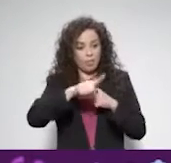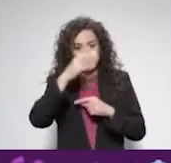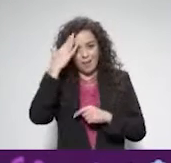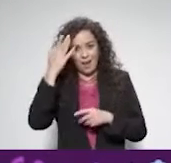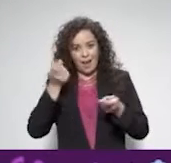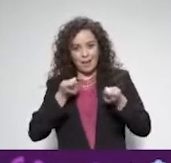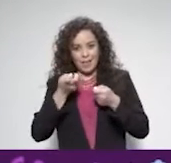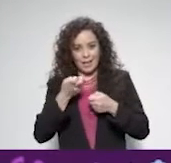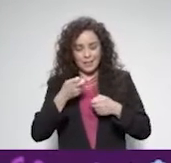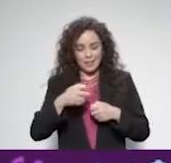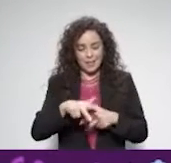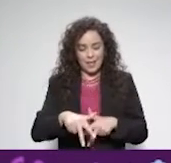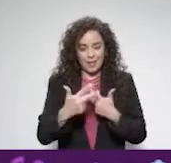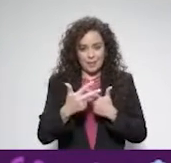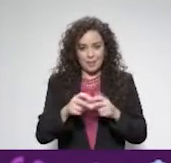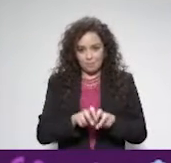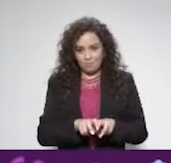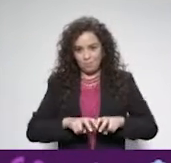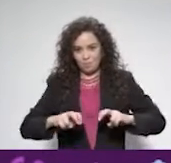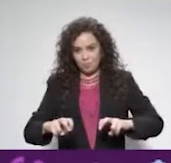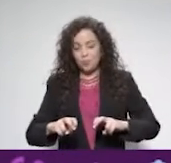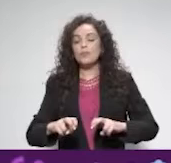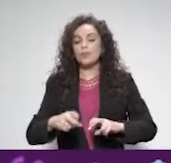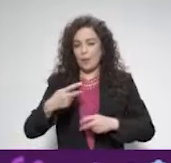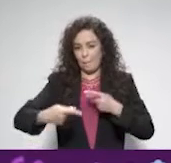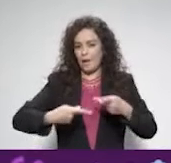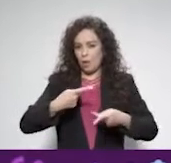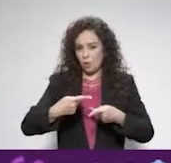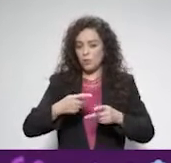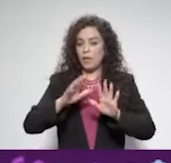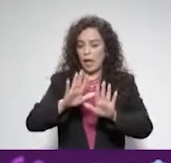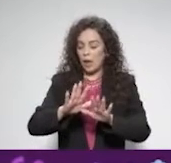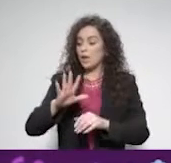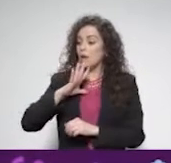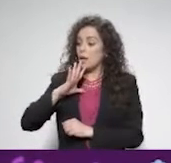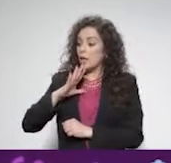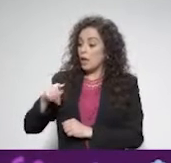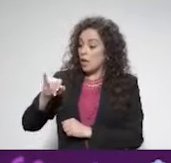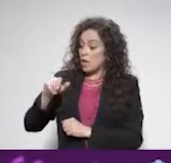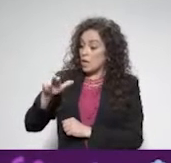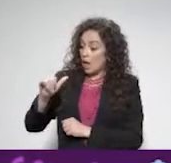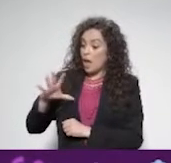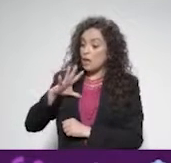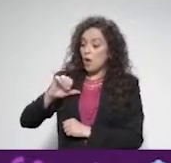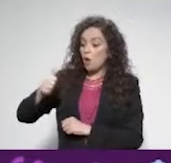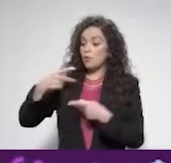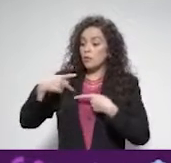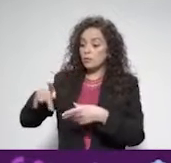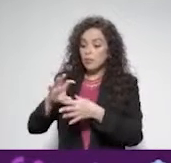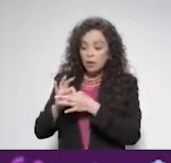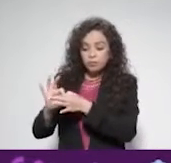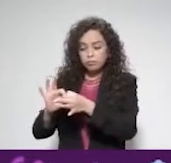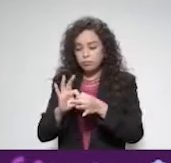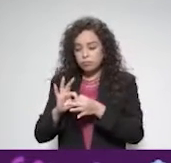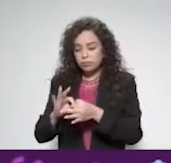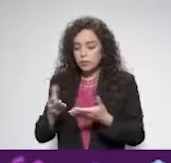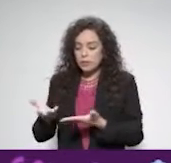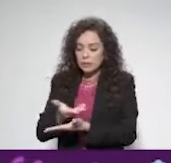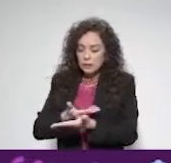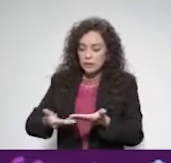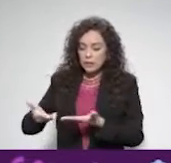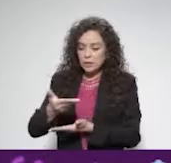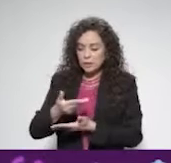llevado a cabo trabajos conjuntos con diferentes responsables de tratamiento de datos personales, donde